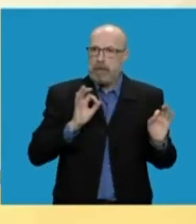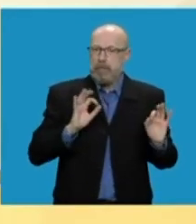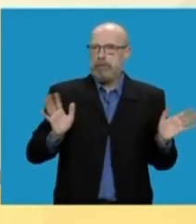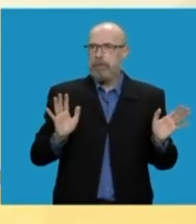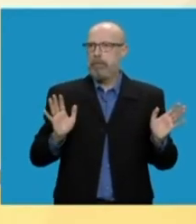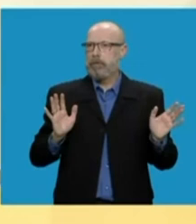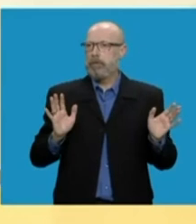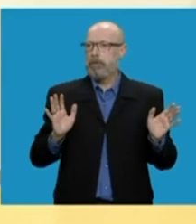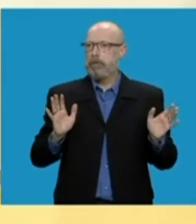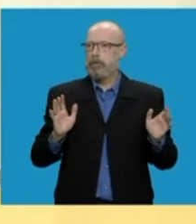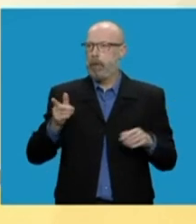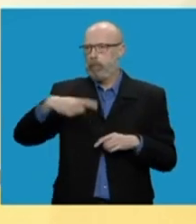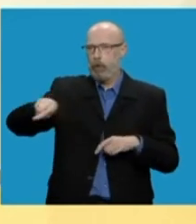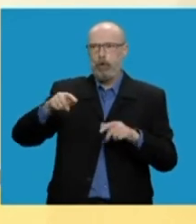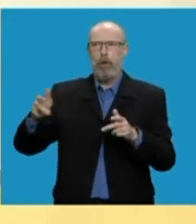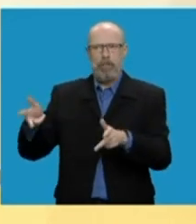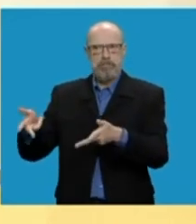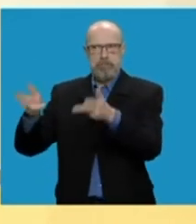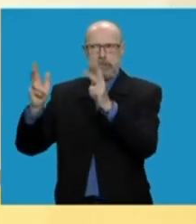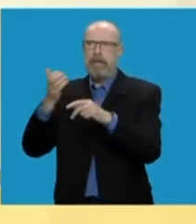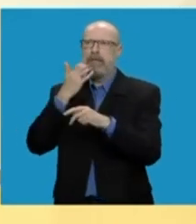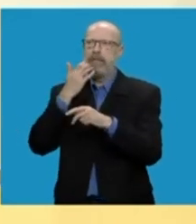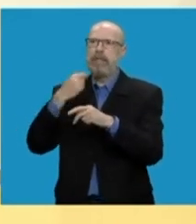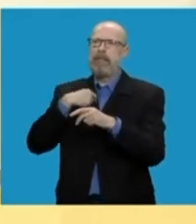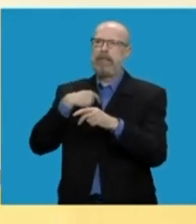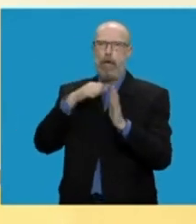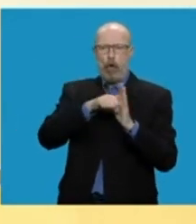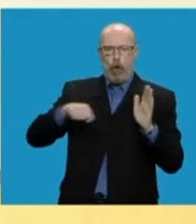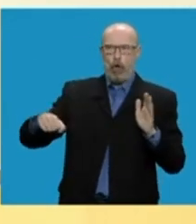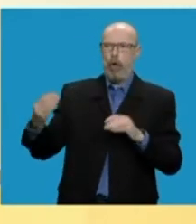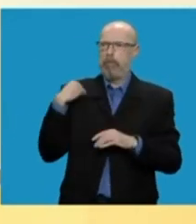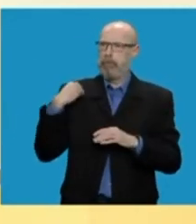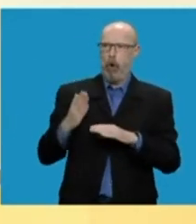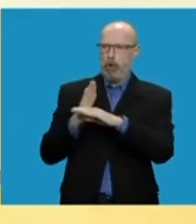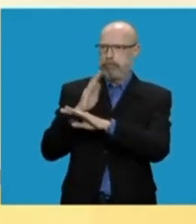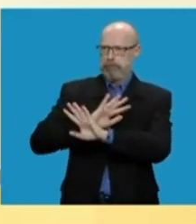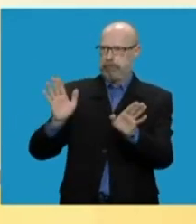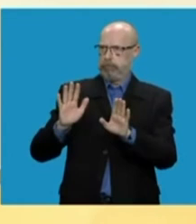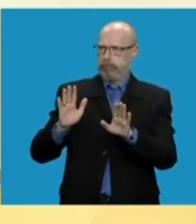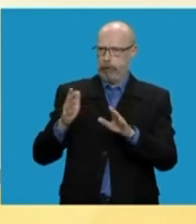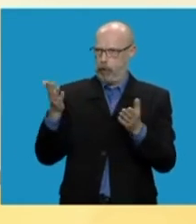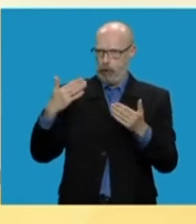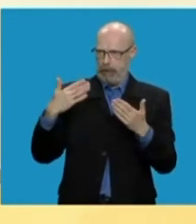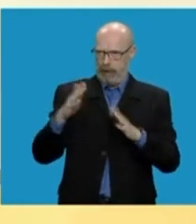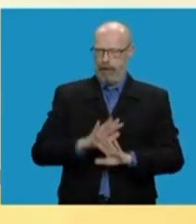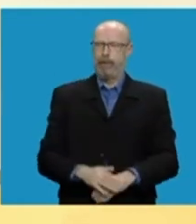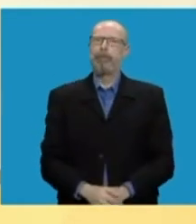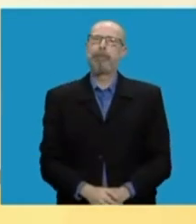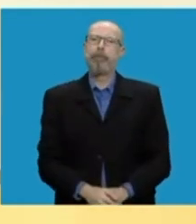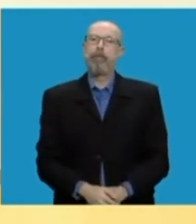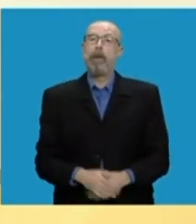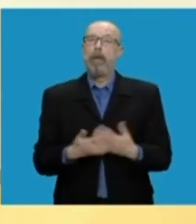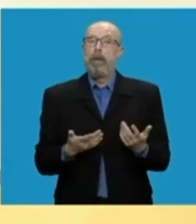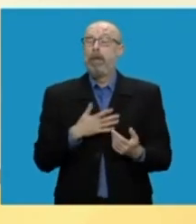o sea que estáis autorizados a que cuando veáis que me pongo rollo, me cortáis, y tan amigos todos, ¿sí? Pero bueno, quiero